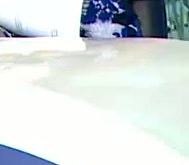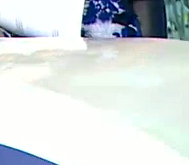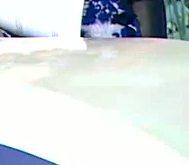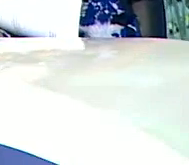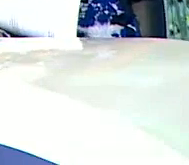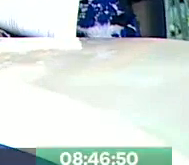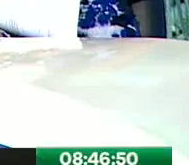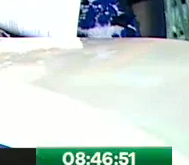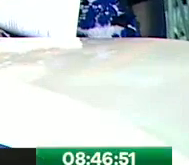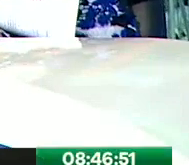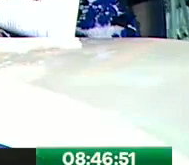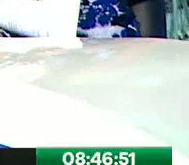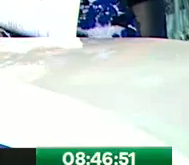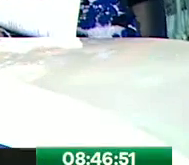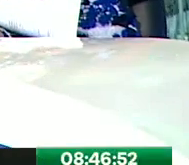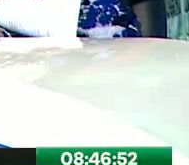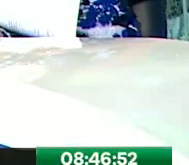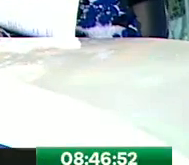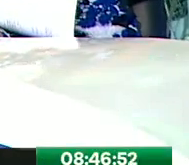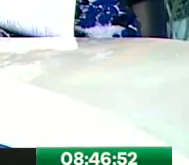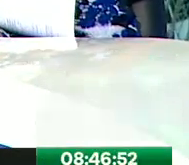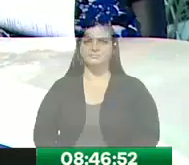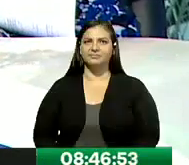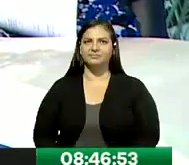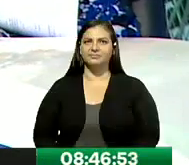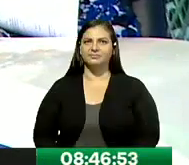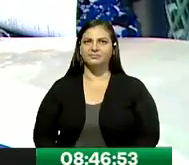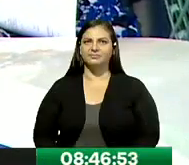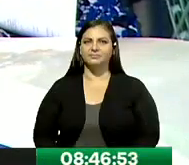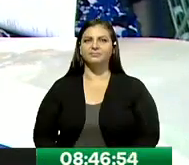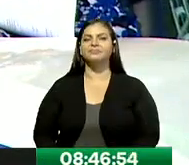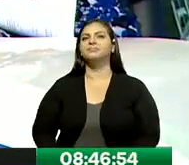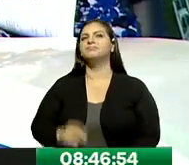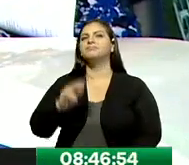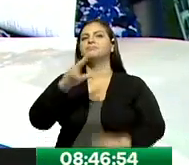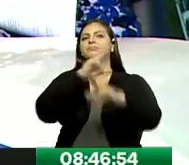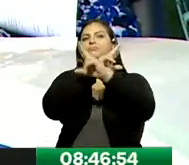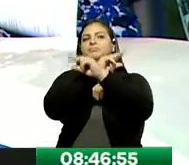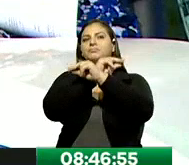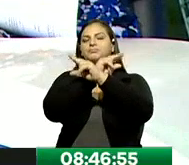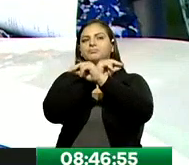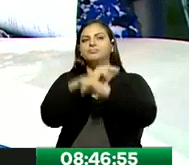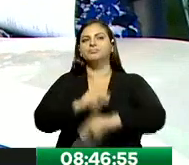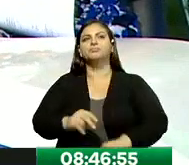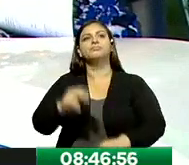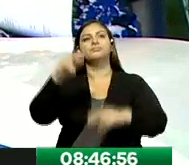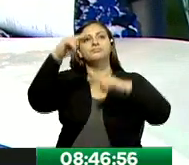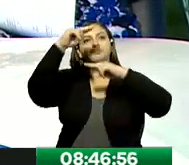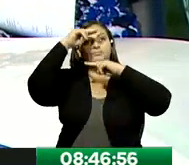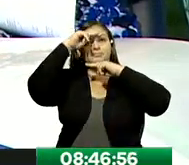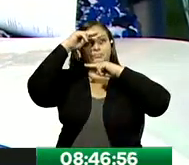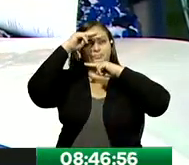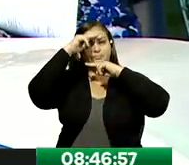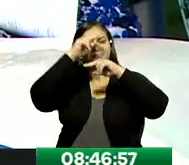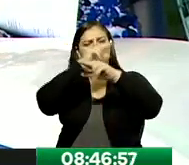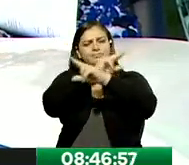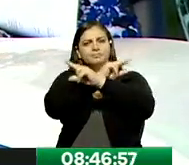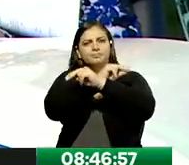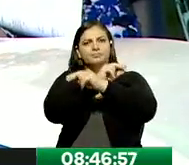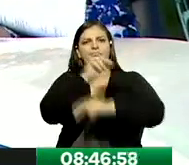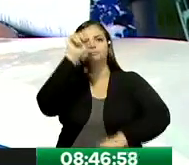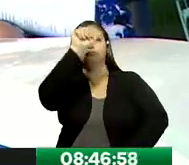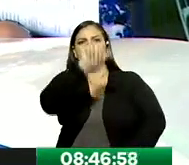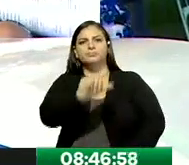Paso a nuestro compañero que está en exteriores. Les recordamos el Twitter para que se contacten con nosotros para en breve en nuestro segmento redes